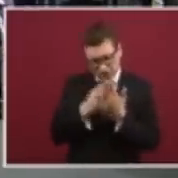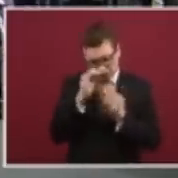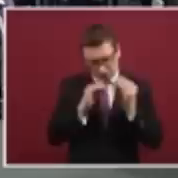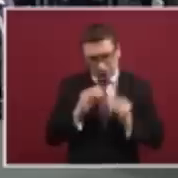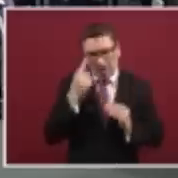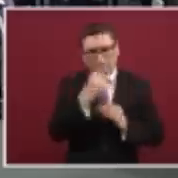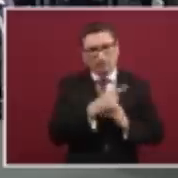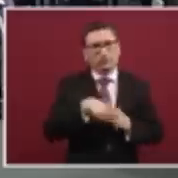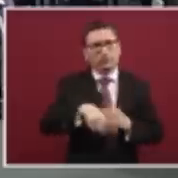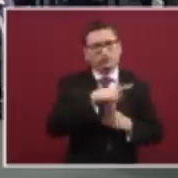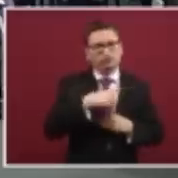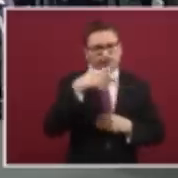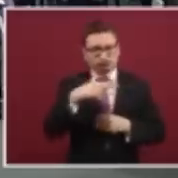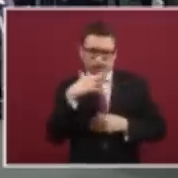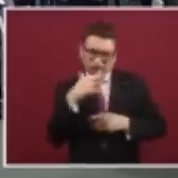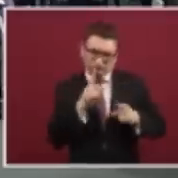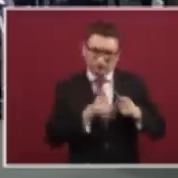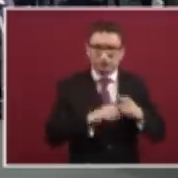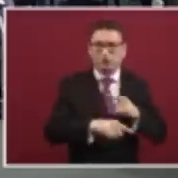del jaloneo.